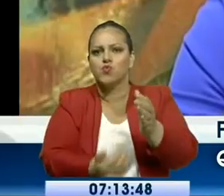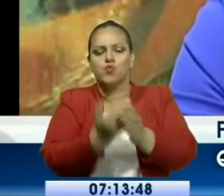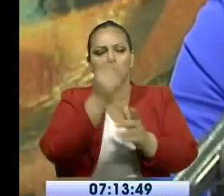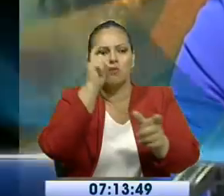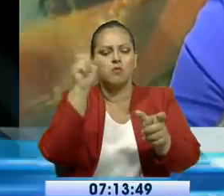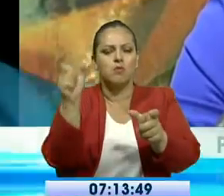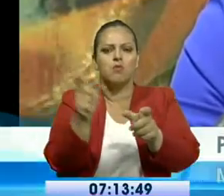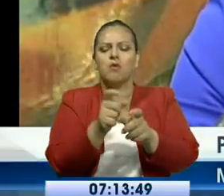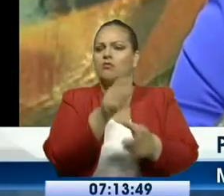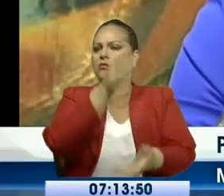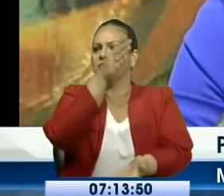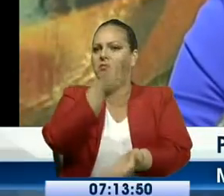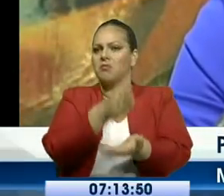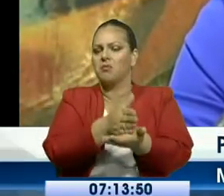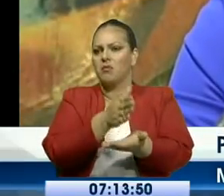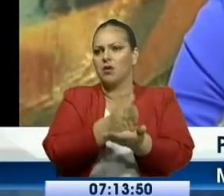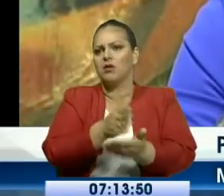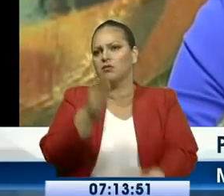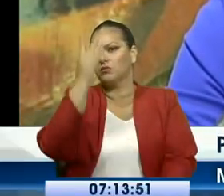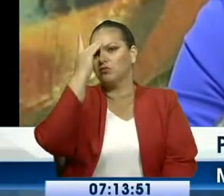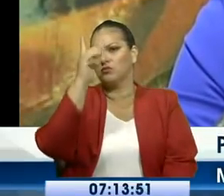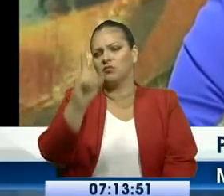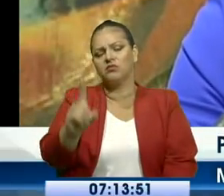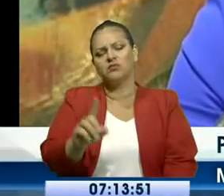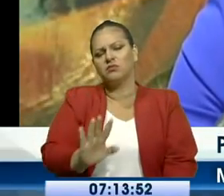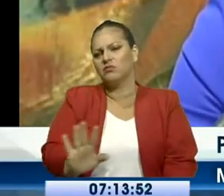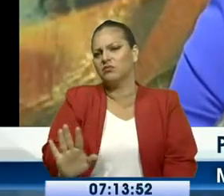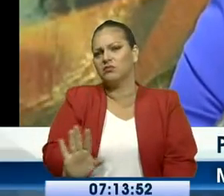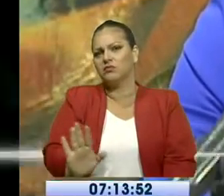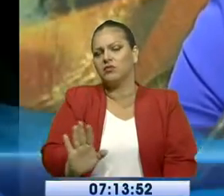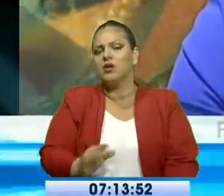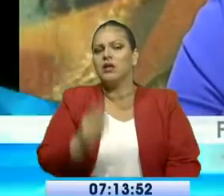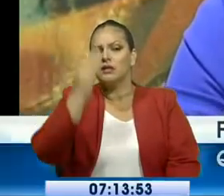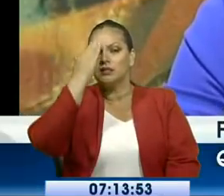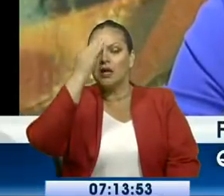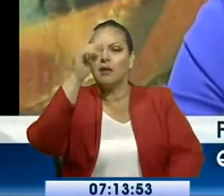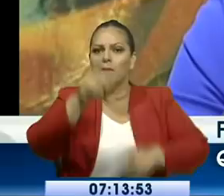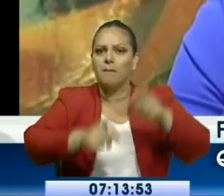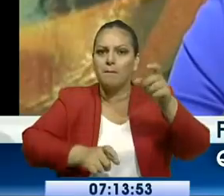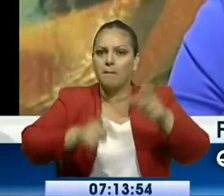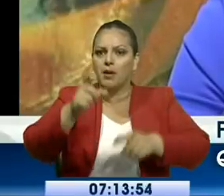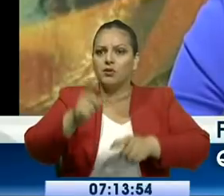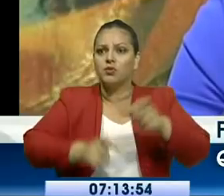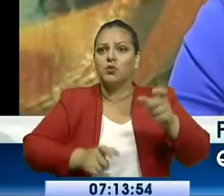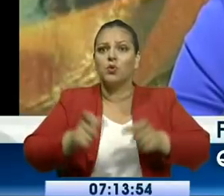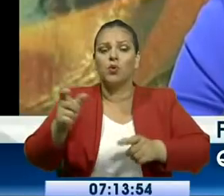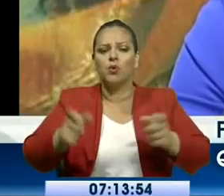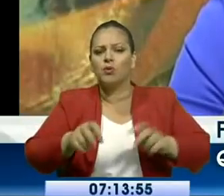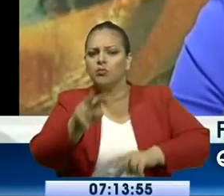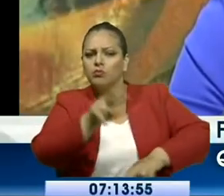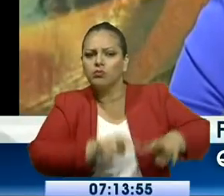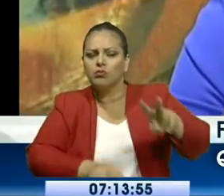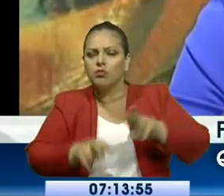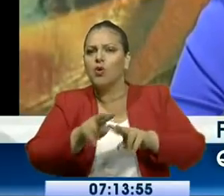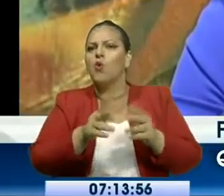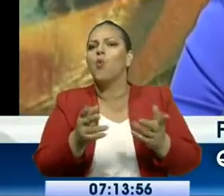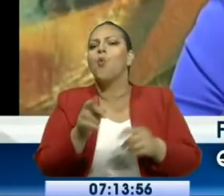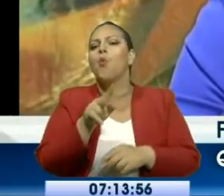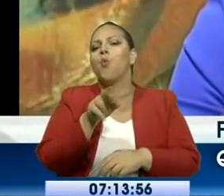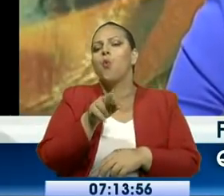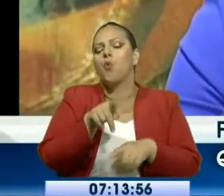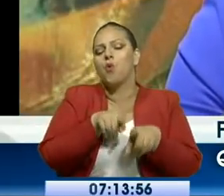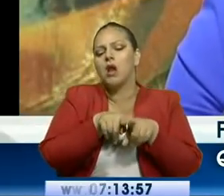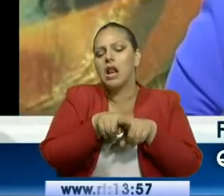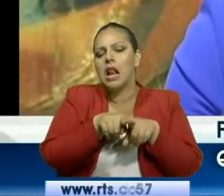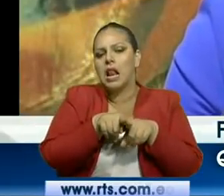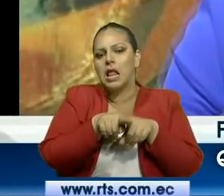un silencio cómplice de que se hable de concursos mañosos a nivel general y que nosotros nos quedemos en silencio como que somos